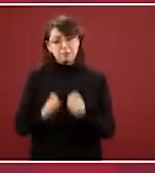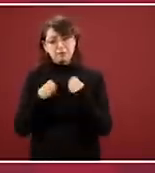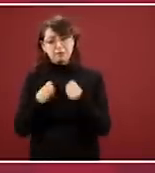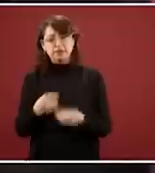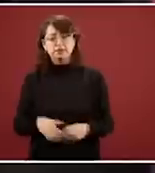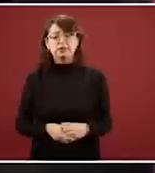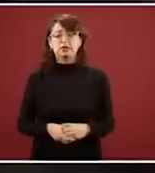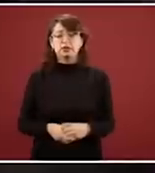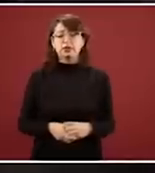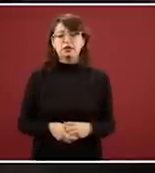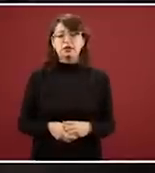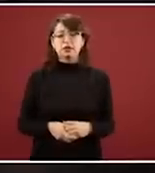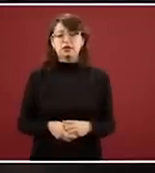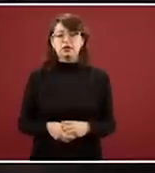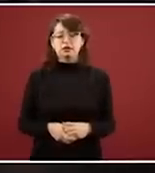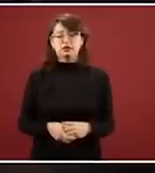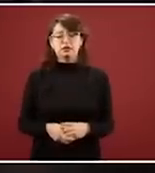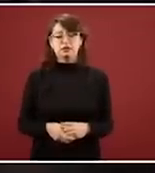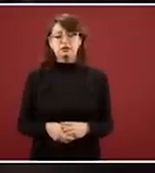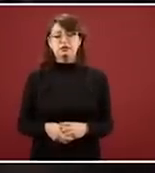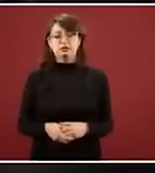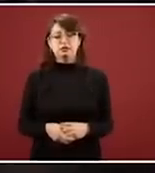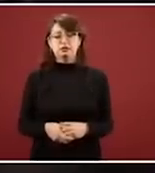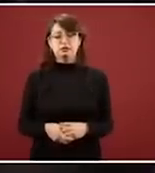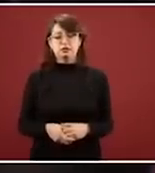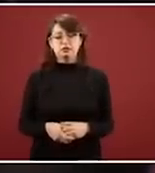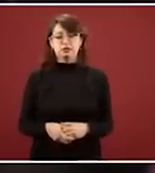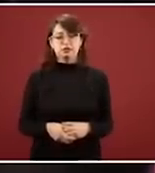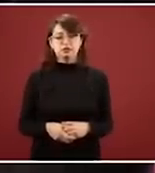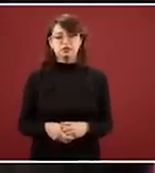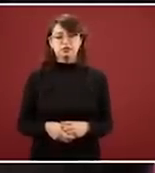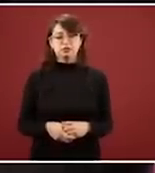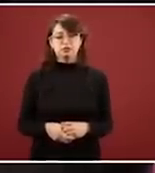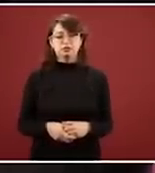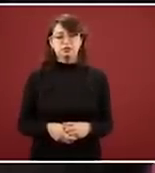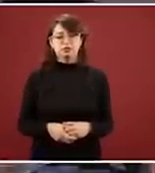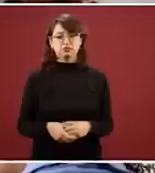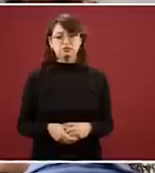Pero ahí en las comunidades donde